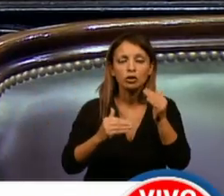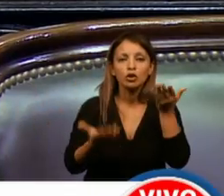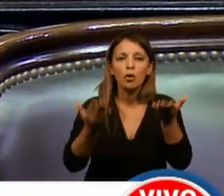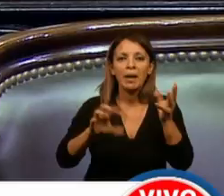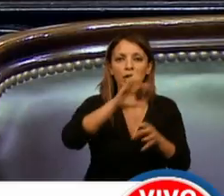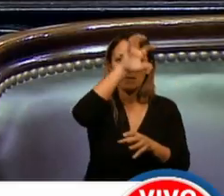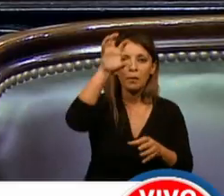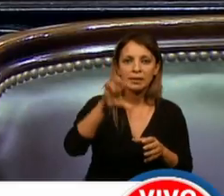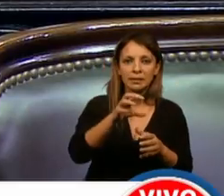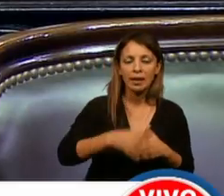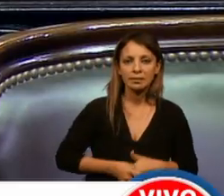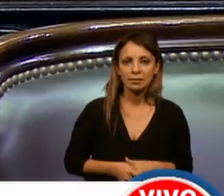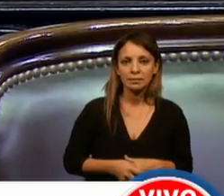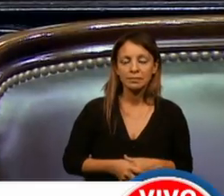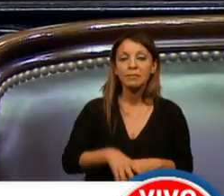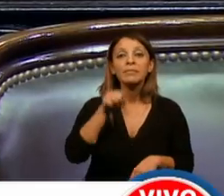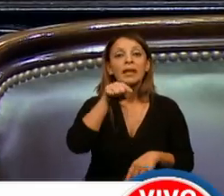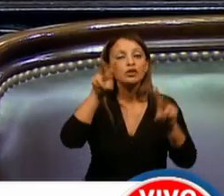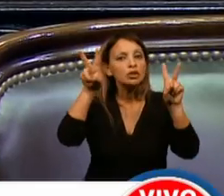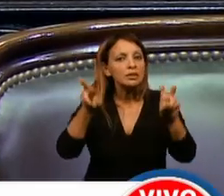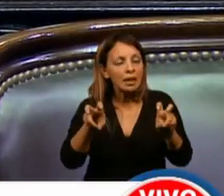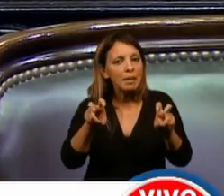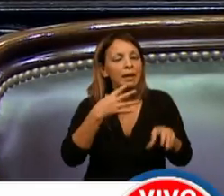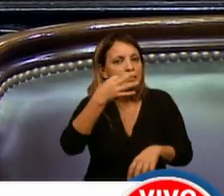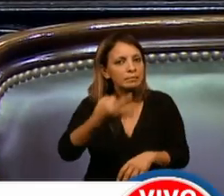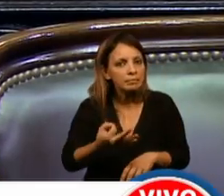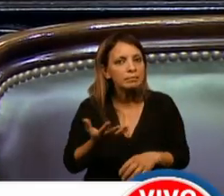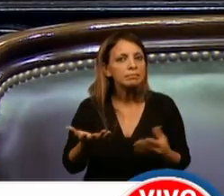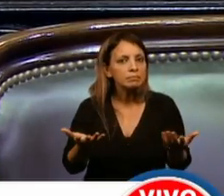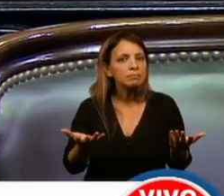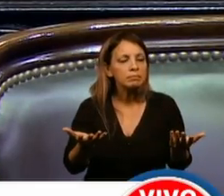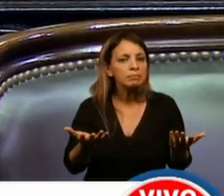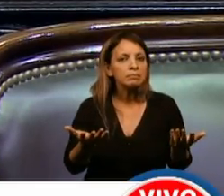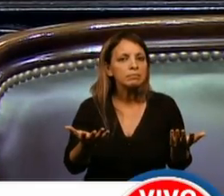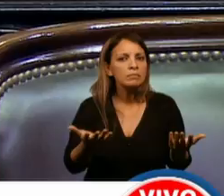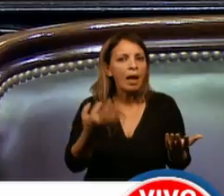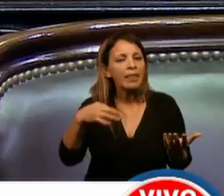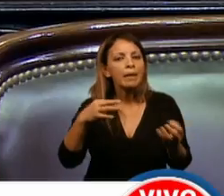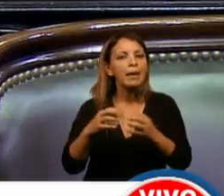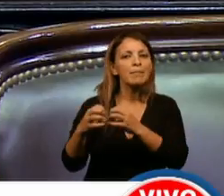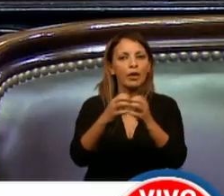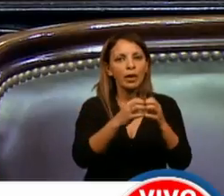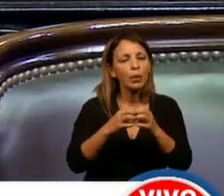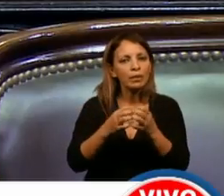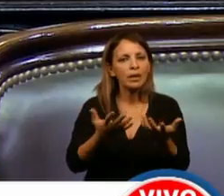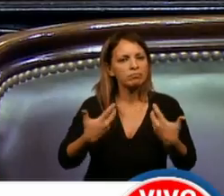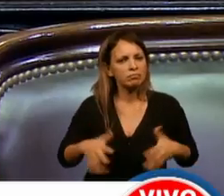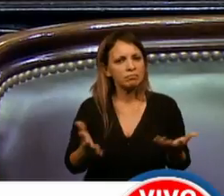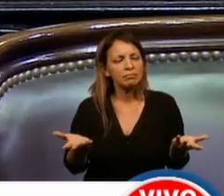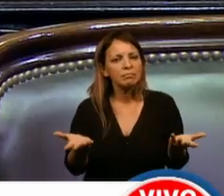país y estas son cuestiones sin ningún lugar a duda presidente que la tenemos que discutir cézanne sé exactamente